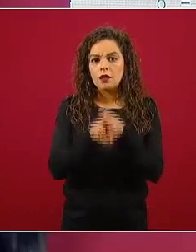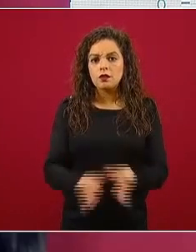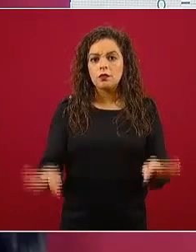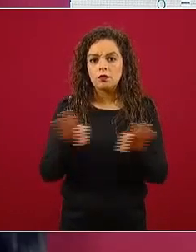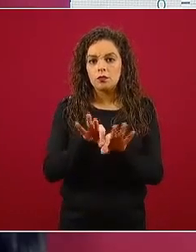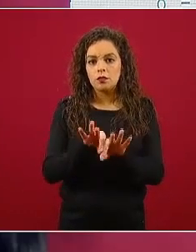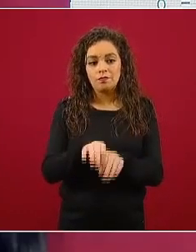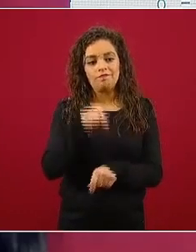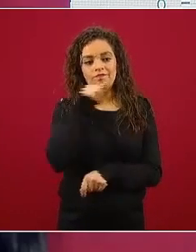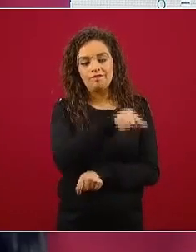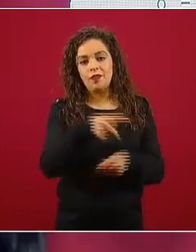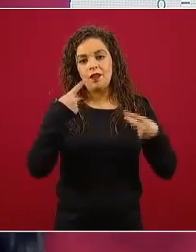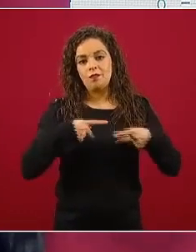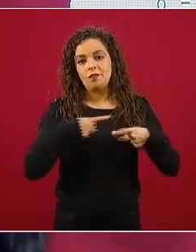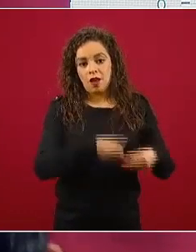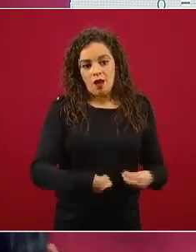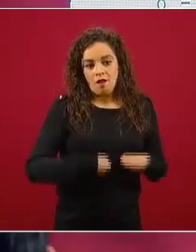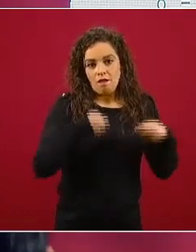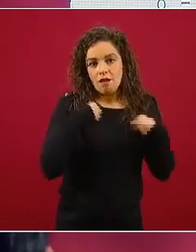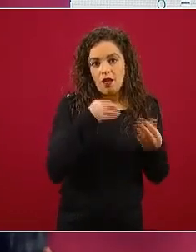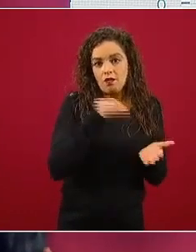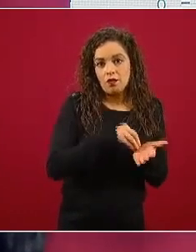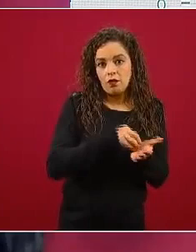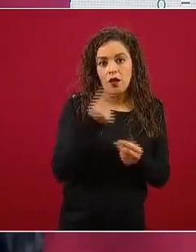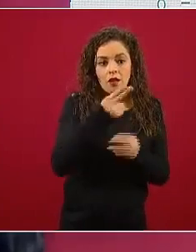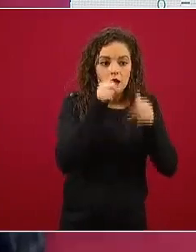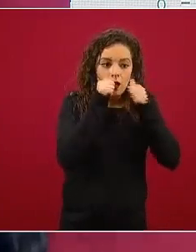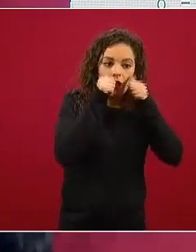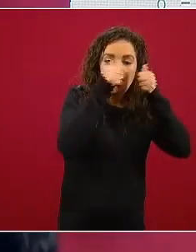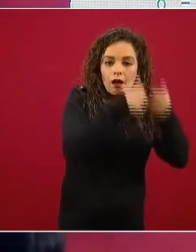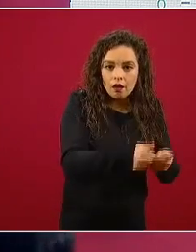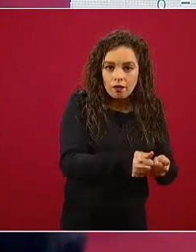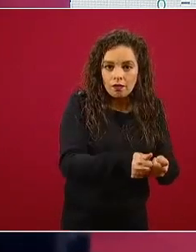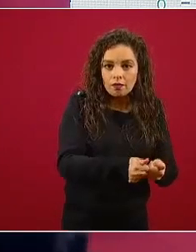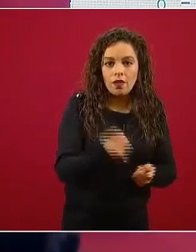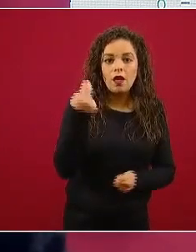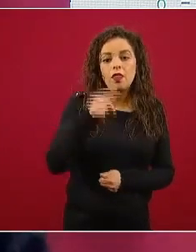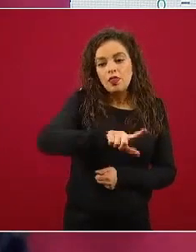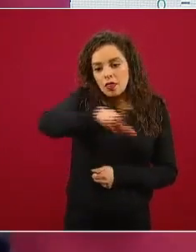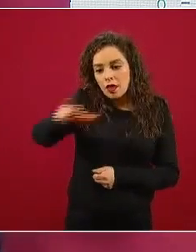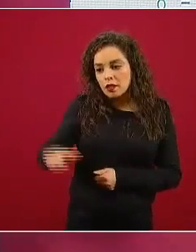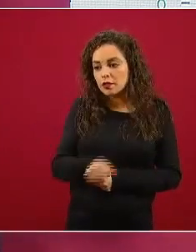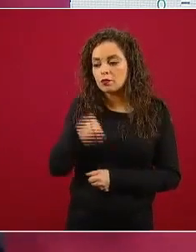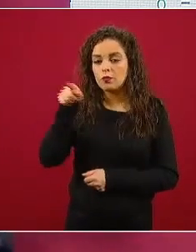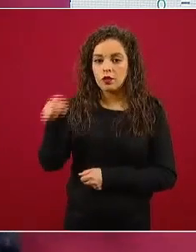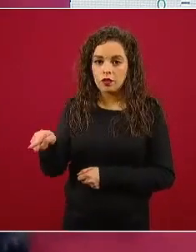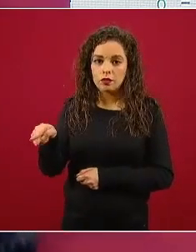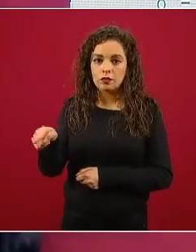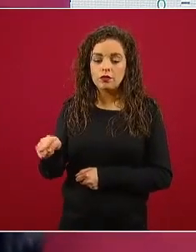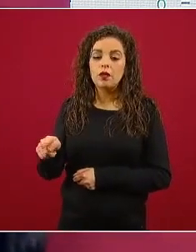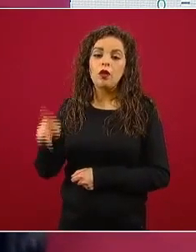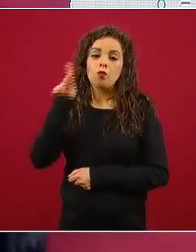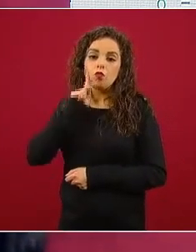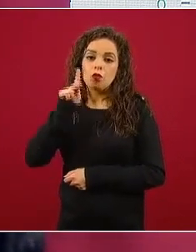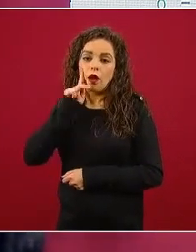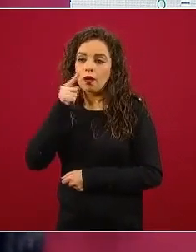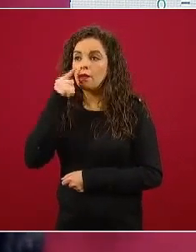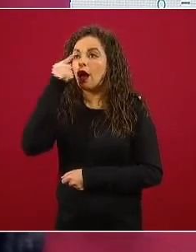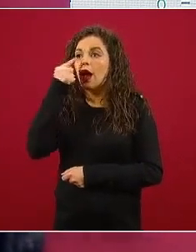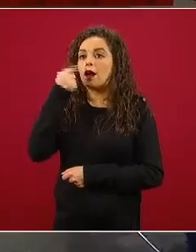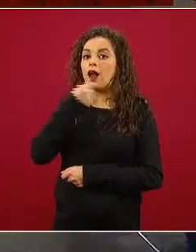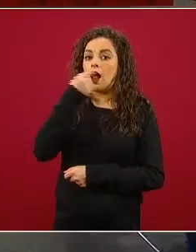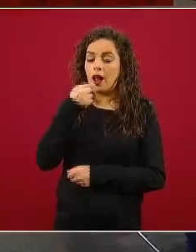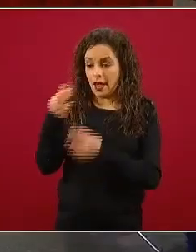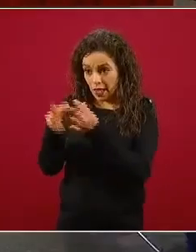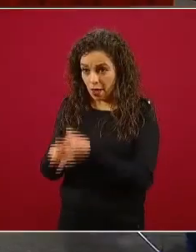esperando atención y no este procedimiento de toma de muestra que, aunque importante y útil, obviamente no puede